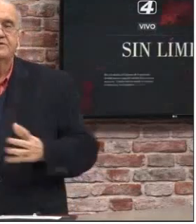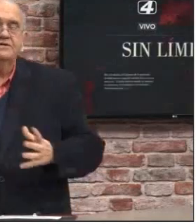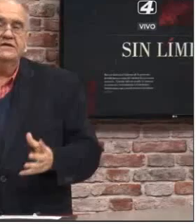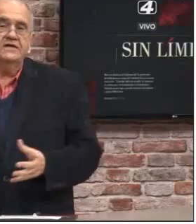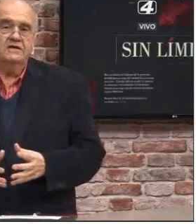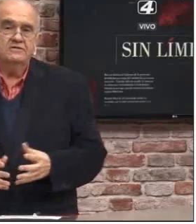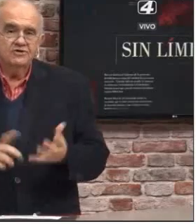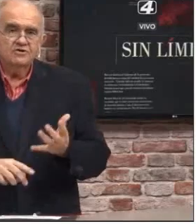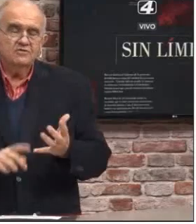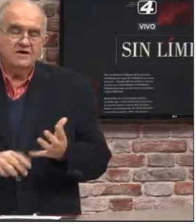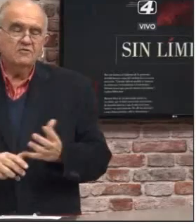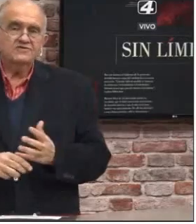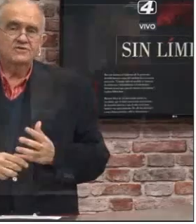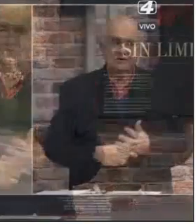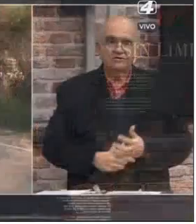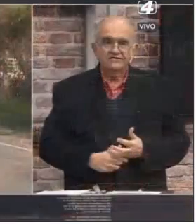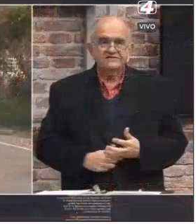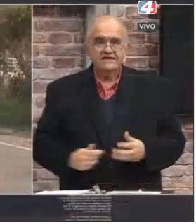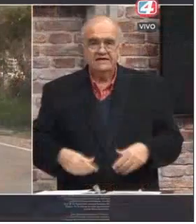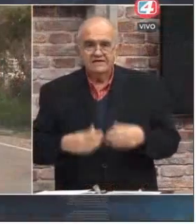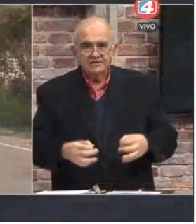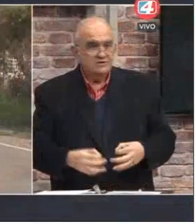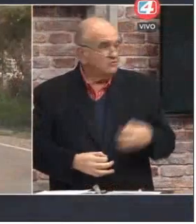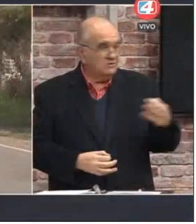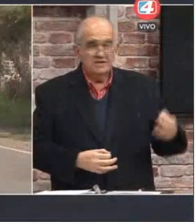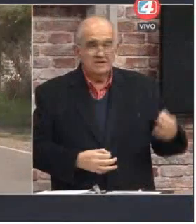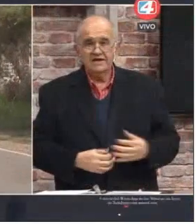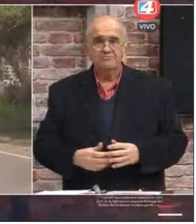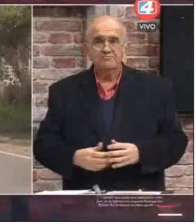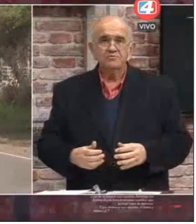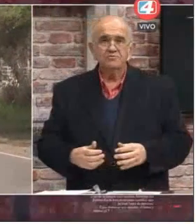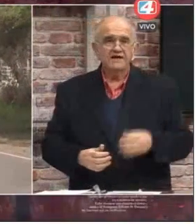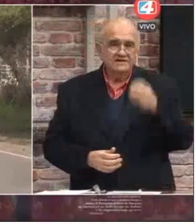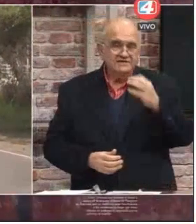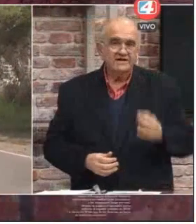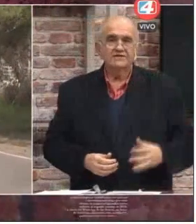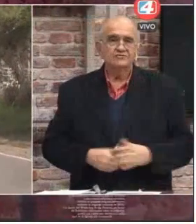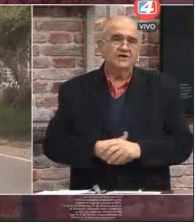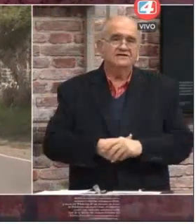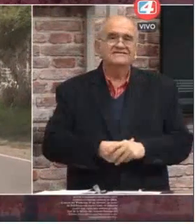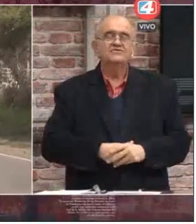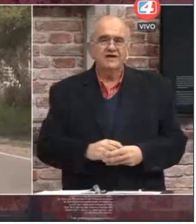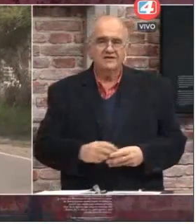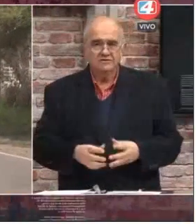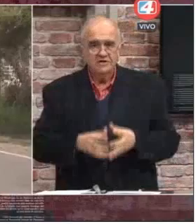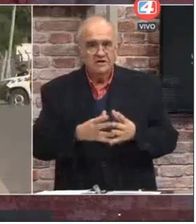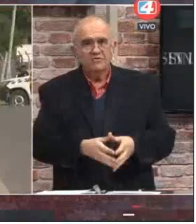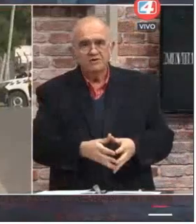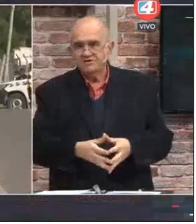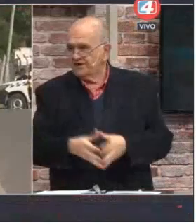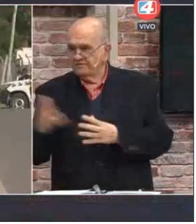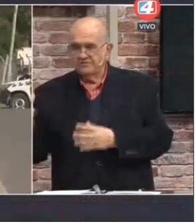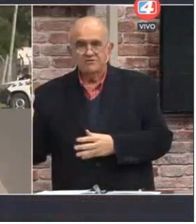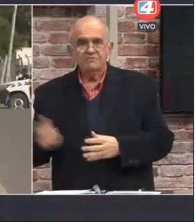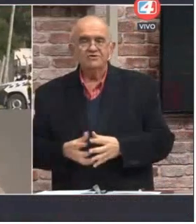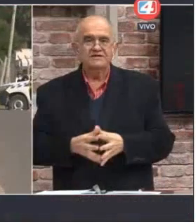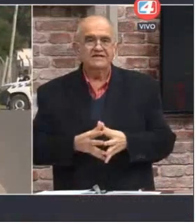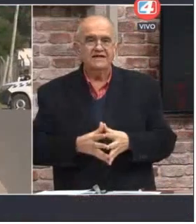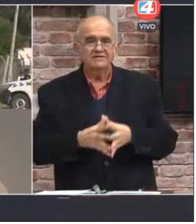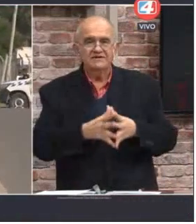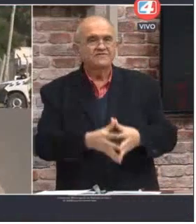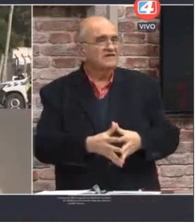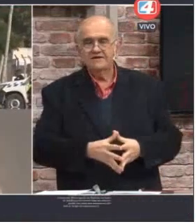un estúpido con 24 de alcohol en sangre el día 2 de julio ganaron los pumas estas criaturas de 19 años jugador del raiguer